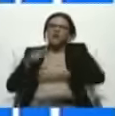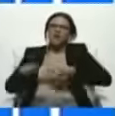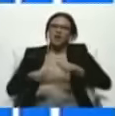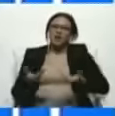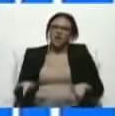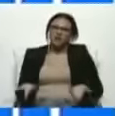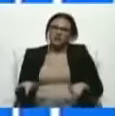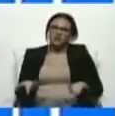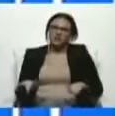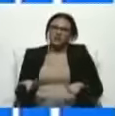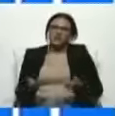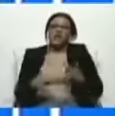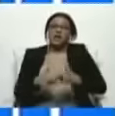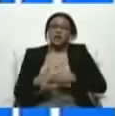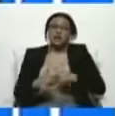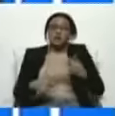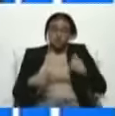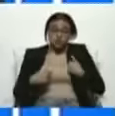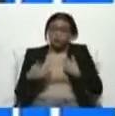Lo que usted me dijo que hiciera.